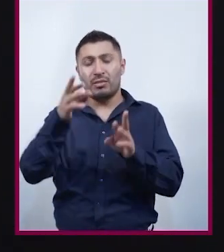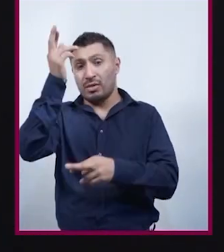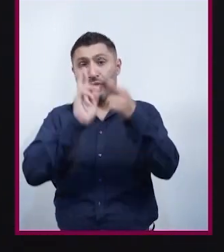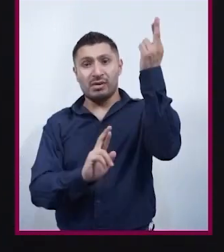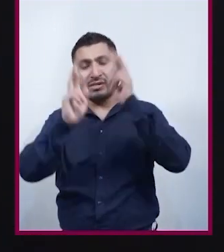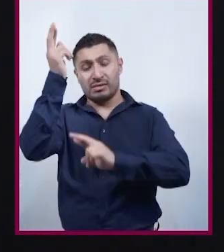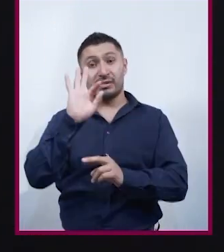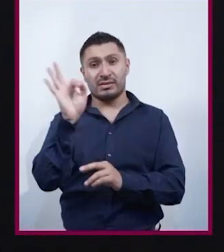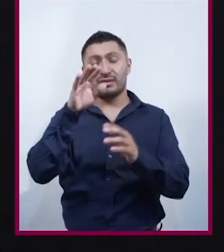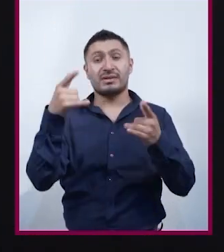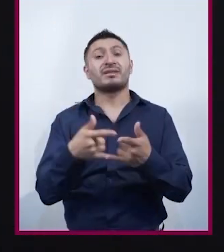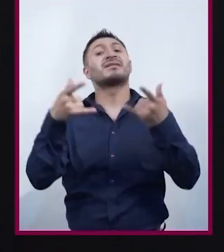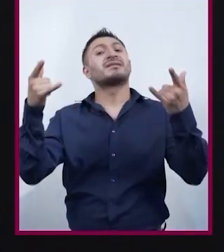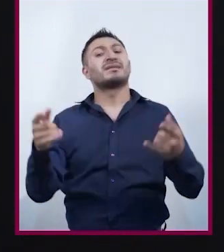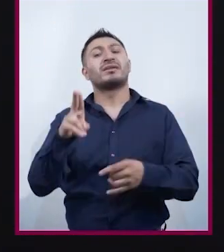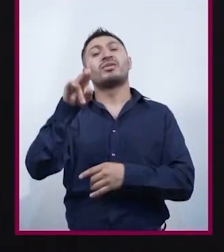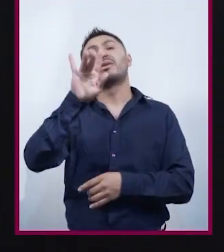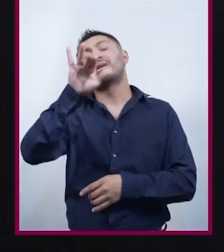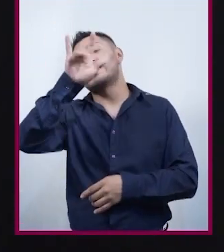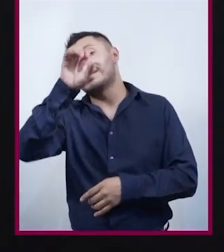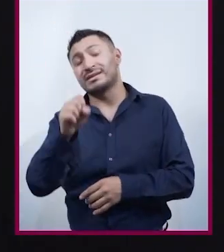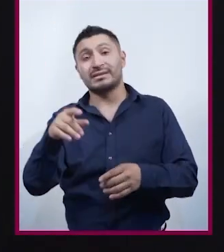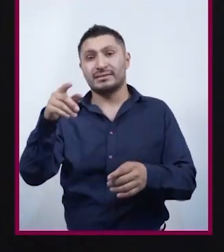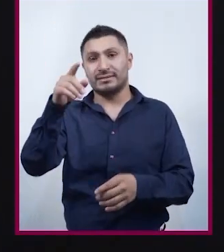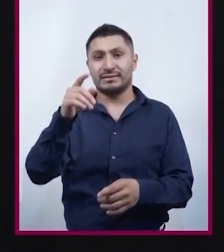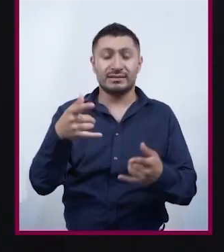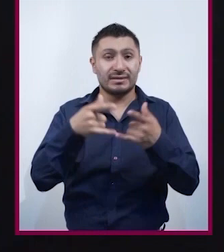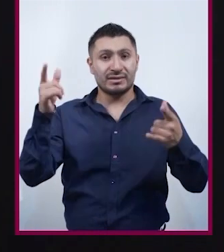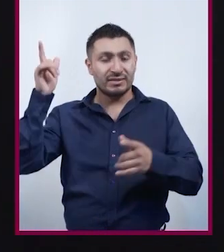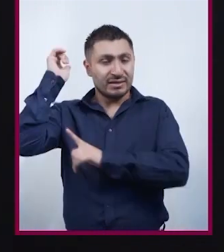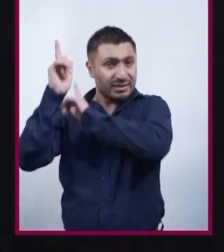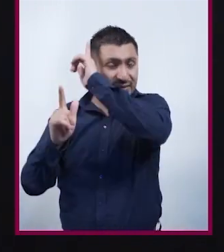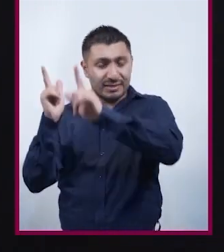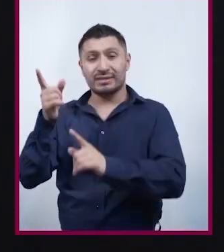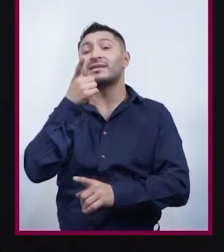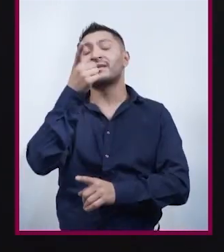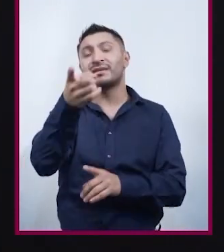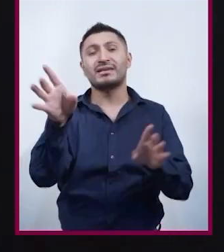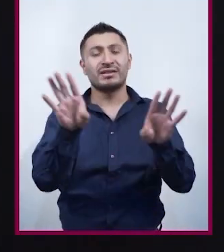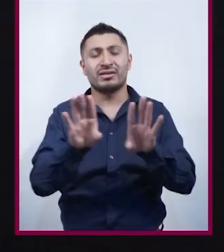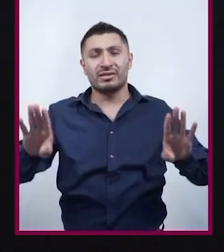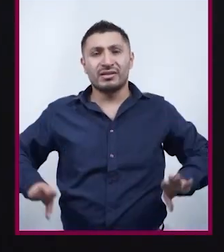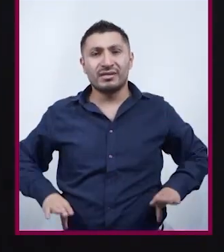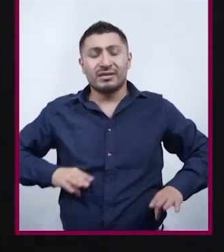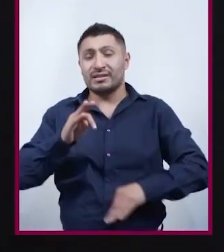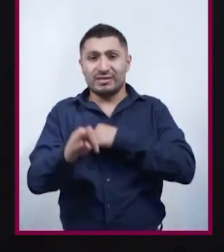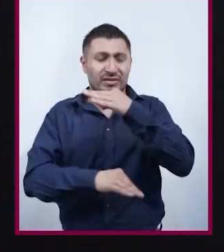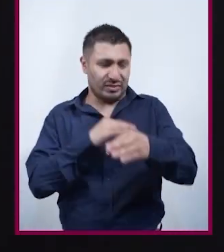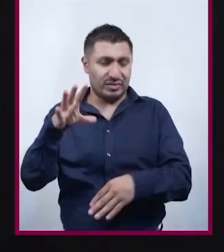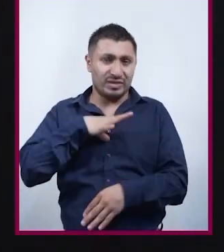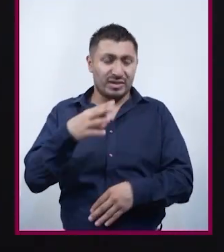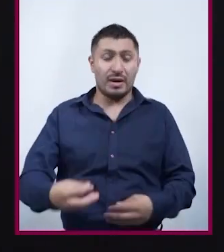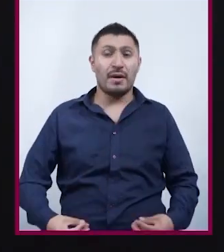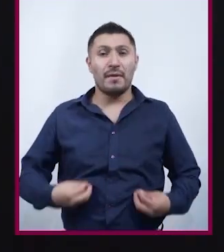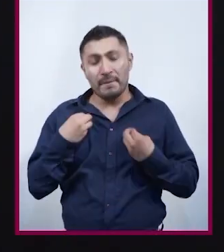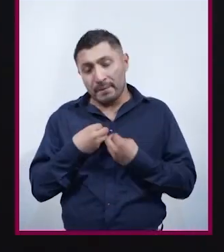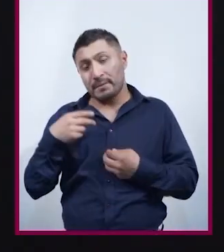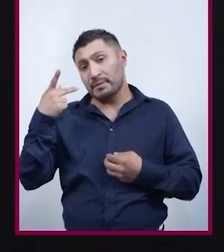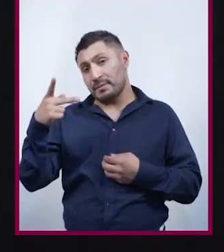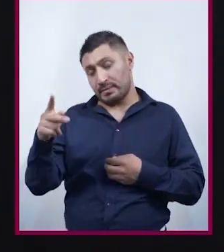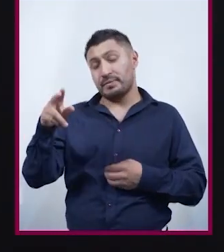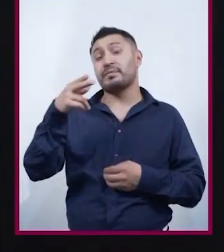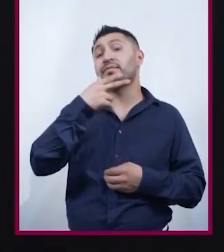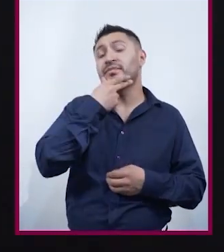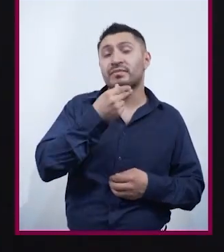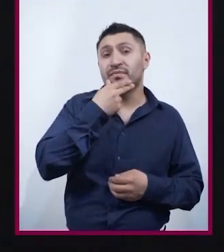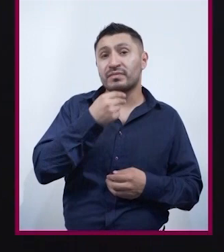fue la Revolución. Si la historia del Ulises de la mitología griega nos habla de aspectos que todos tenemos en común, la